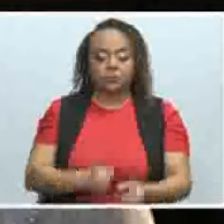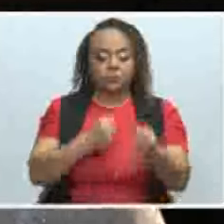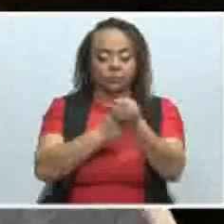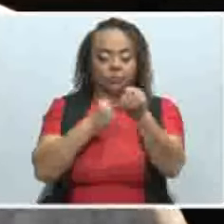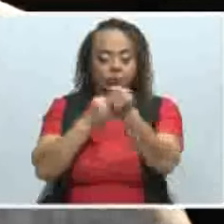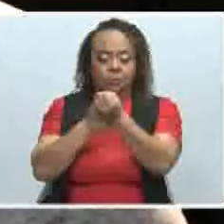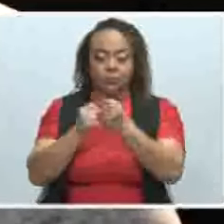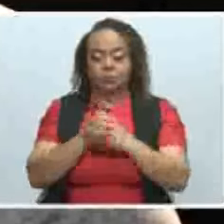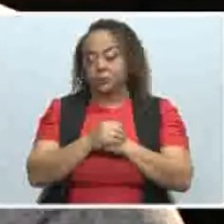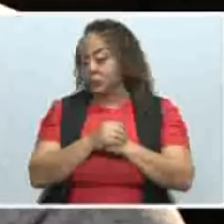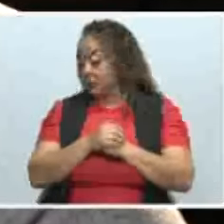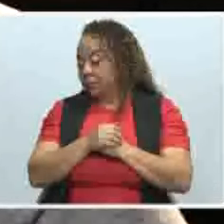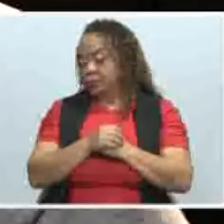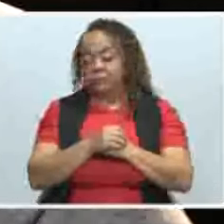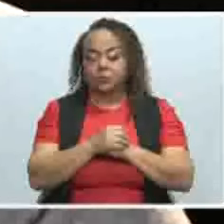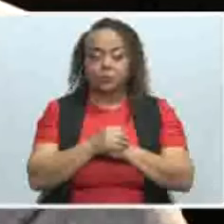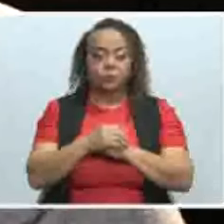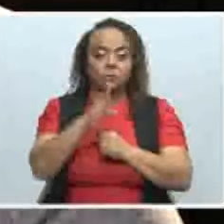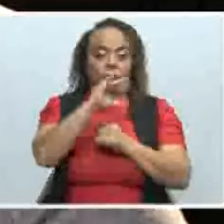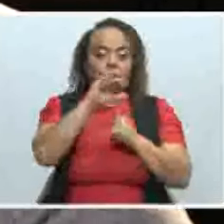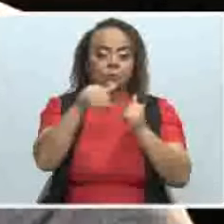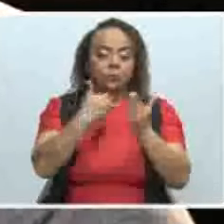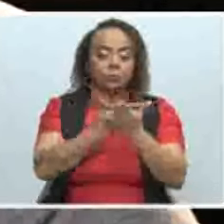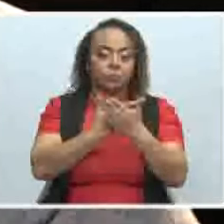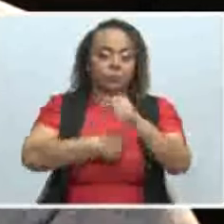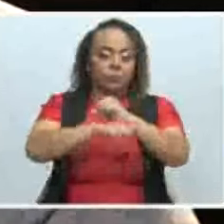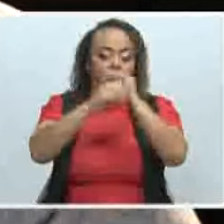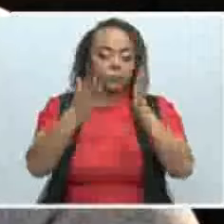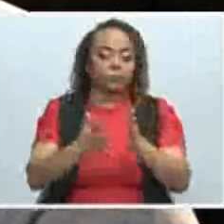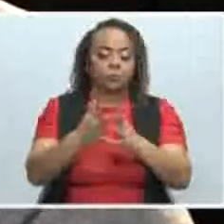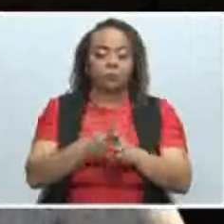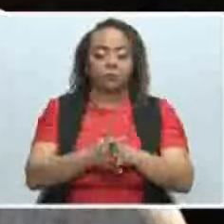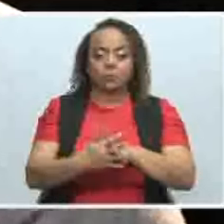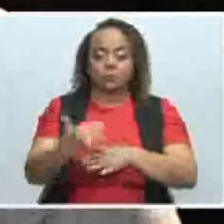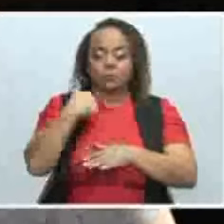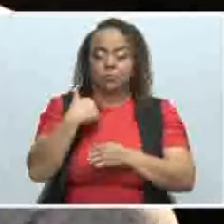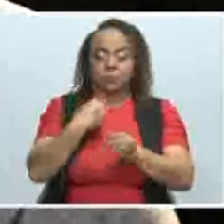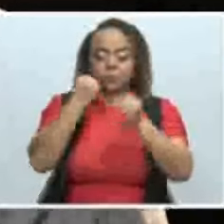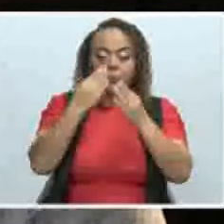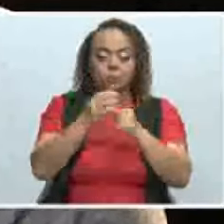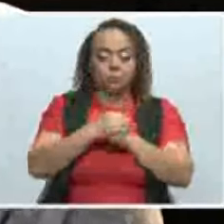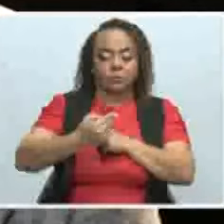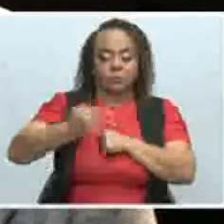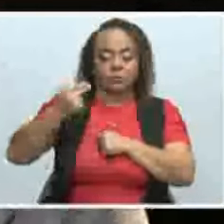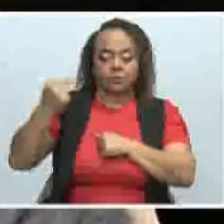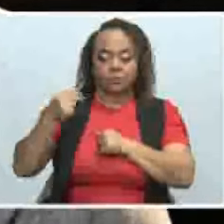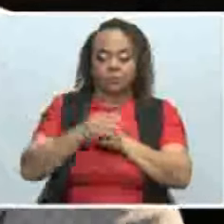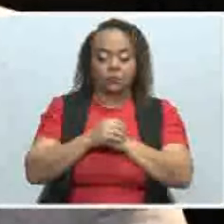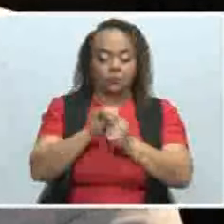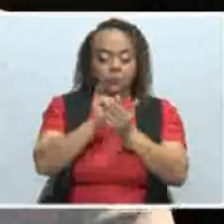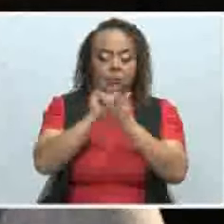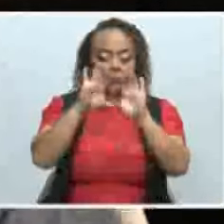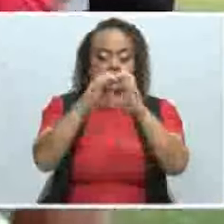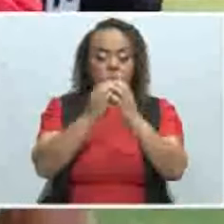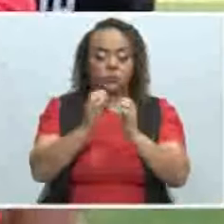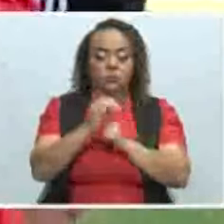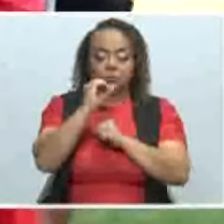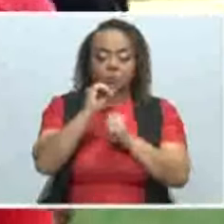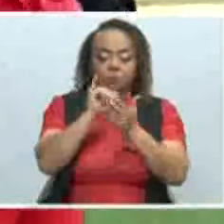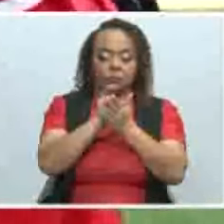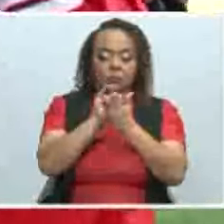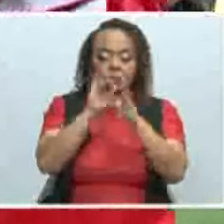acuerpándote de los futbolistas que tienen mucho recorrido en ese club o en